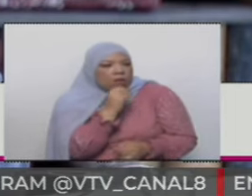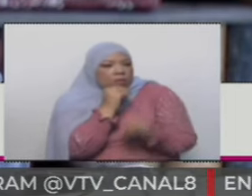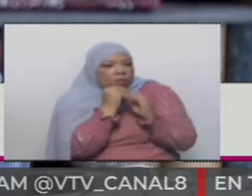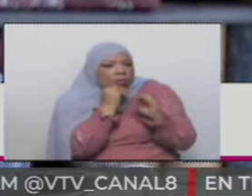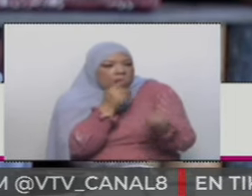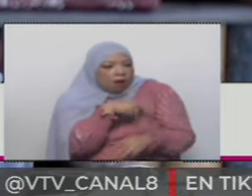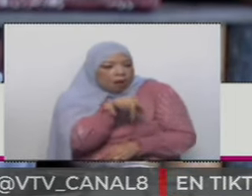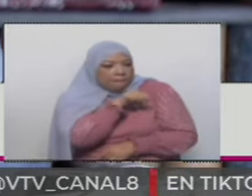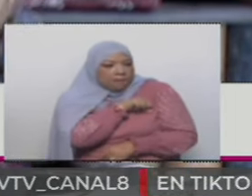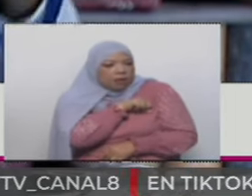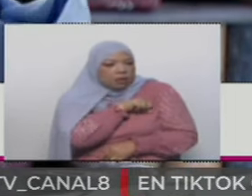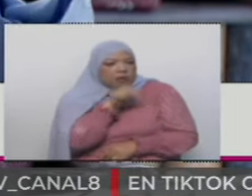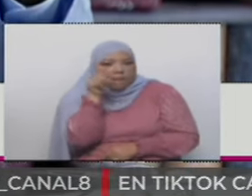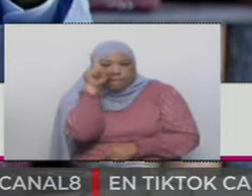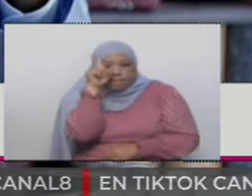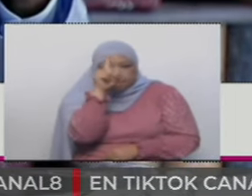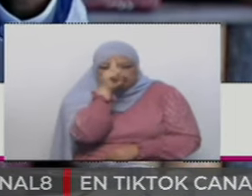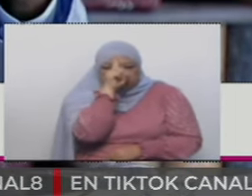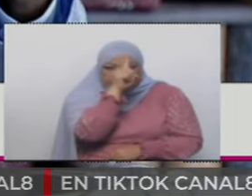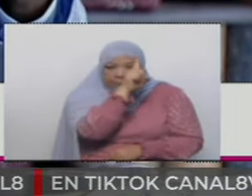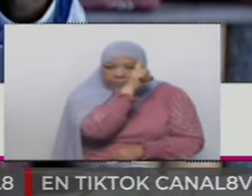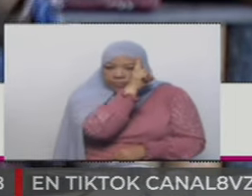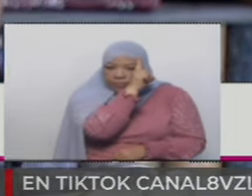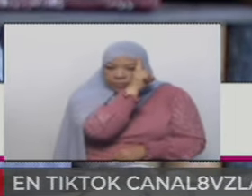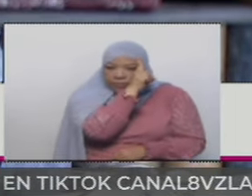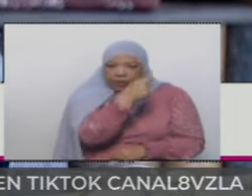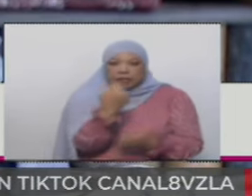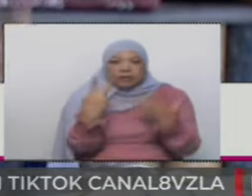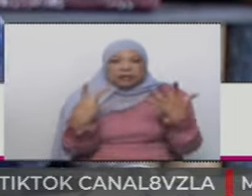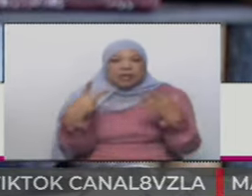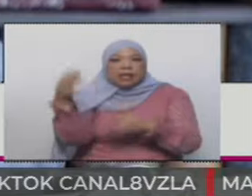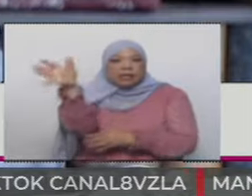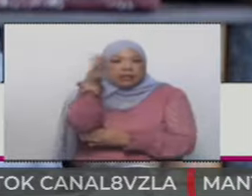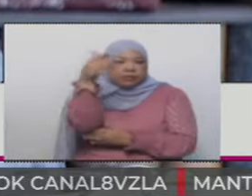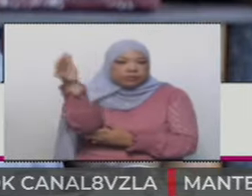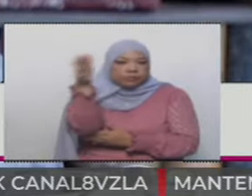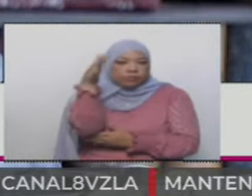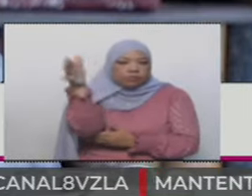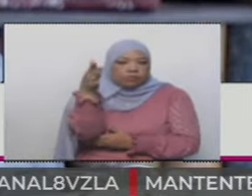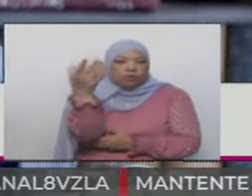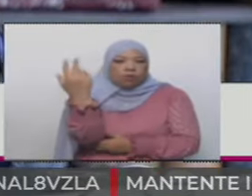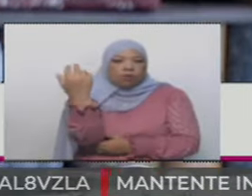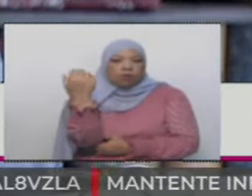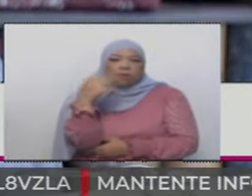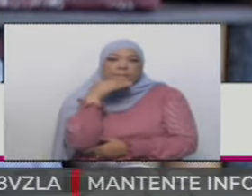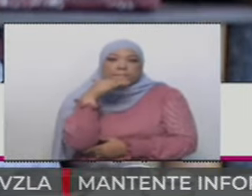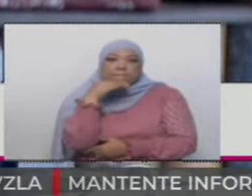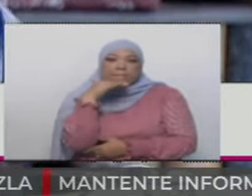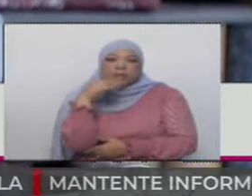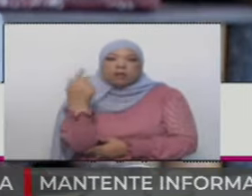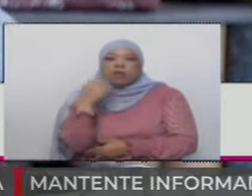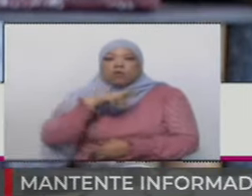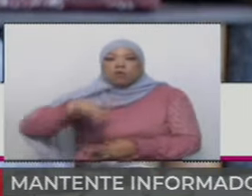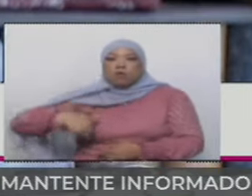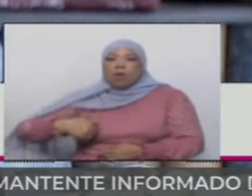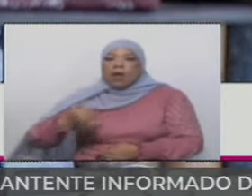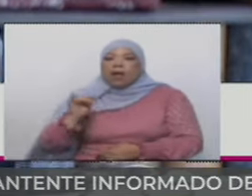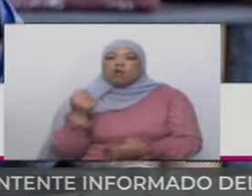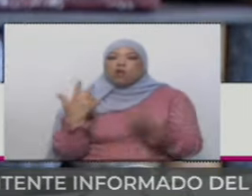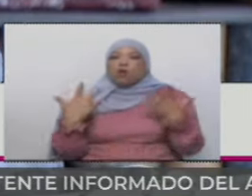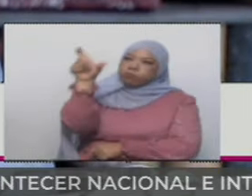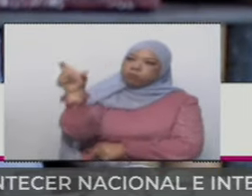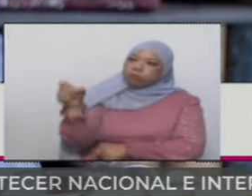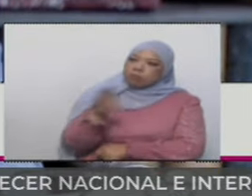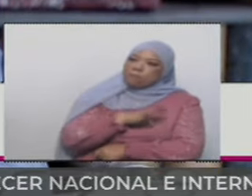Madrid. Saca una bandera de 7 estrellas, lo cual ofende a los venezolanos, porque nuestra bandera son 8 estrellas.